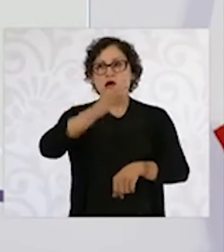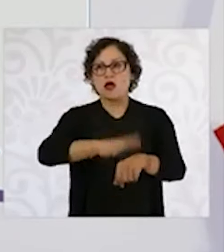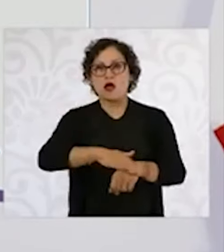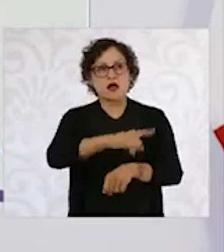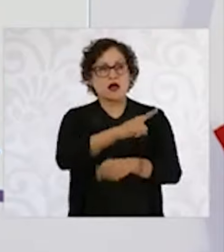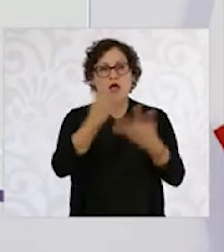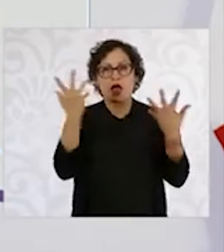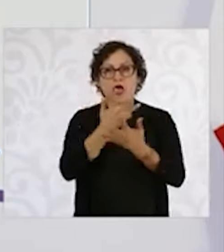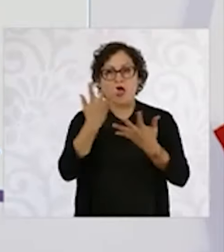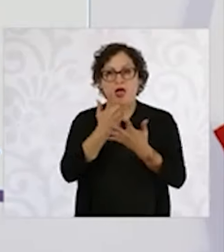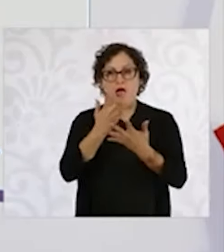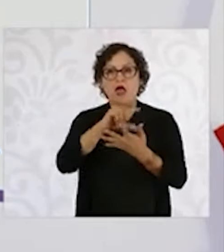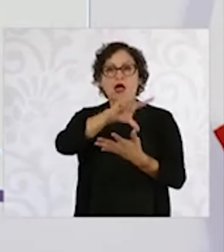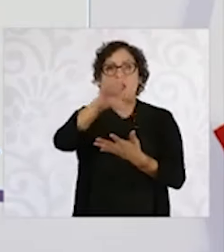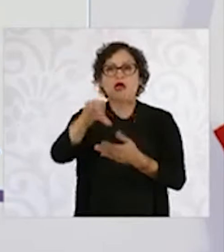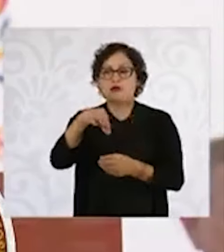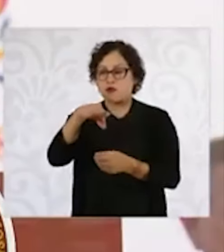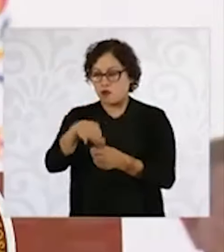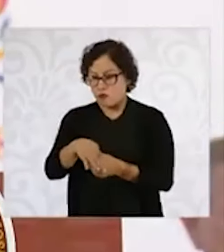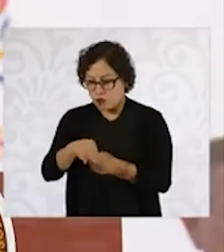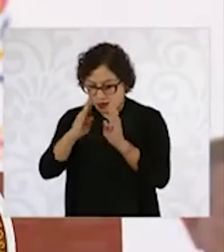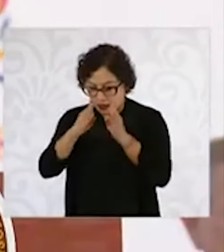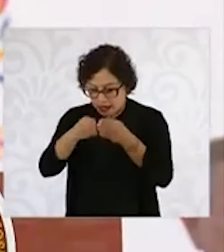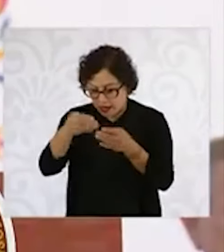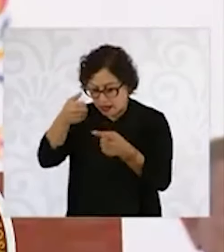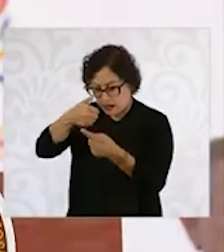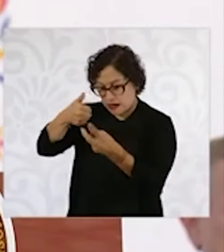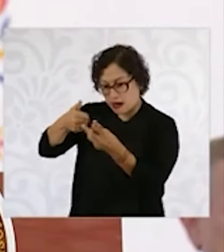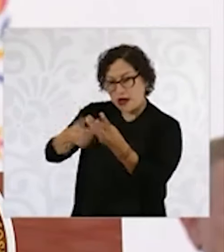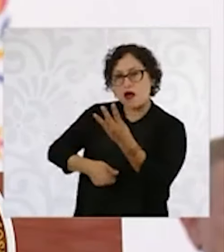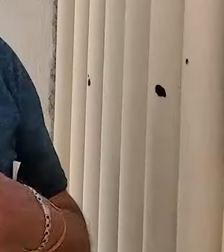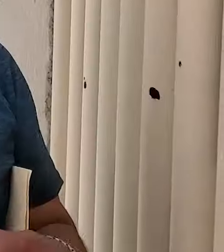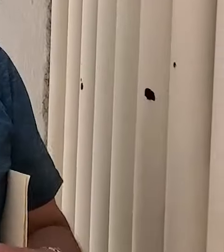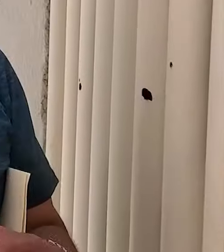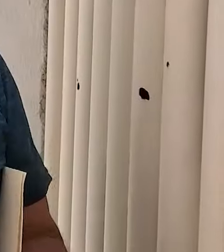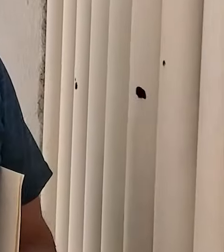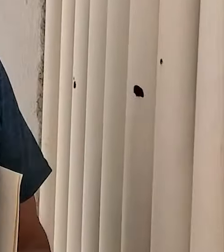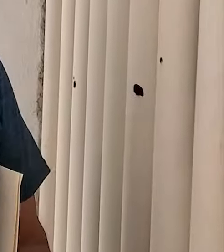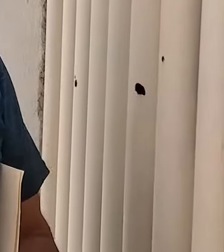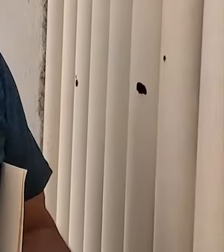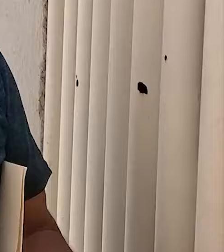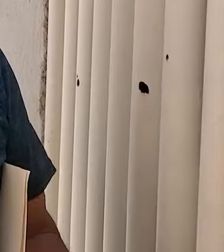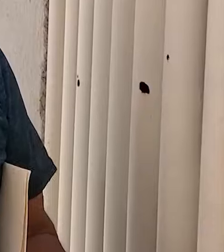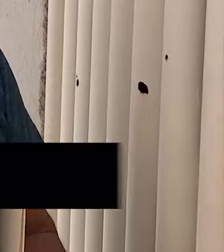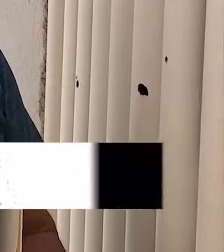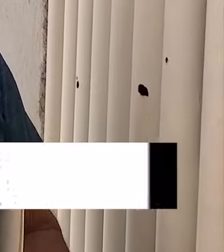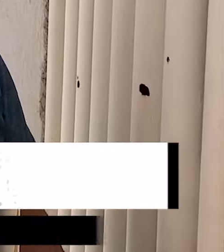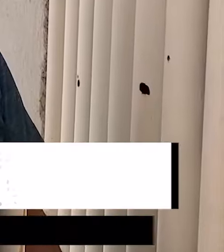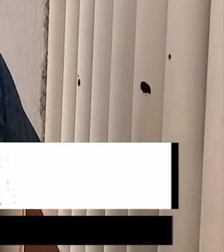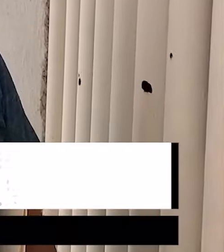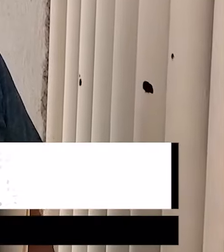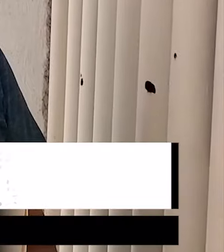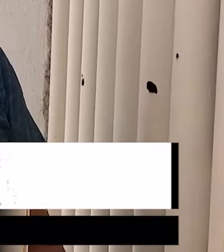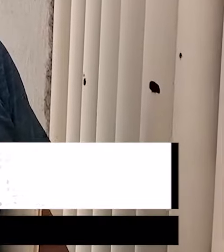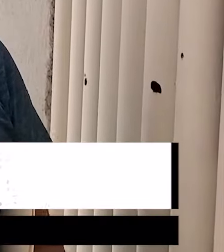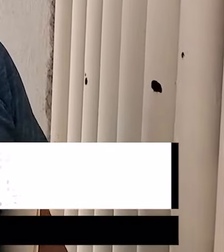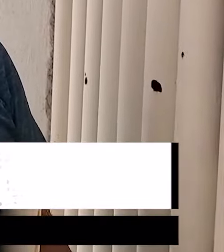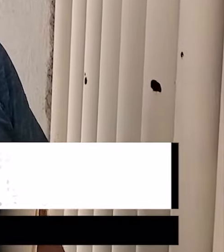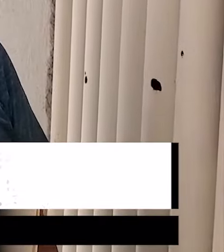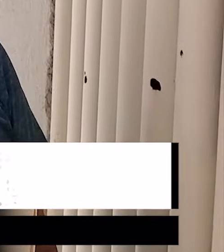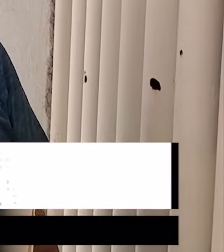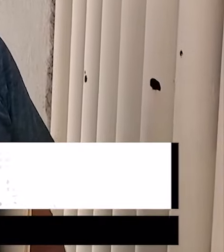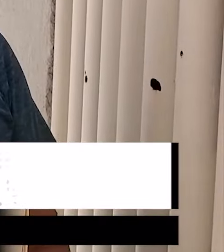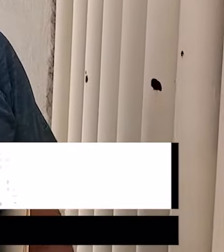presupuestos a Coahuila, deben de llegar etiquetados para evitar que se destinen a otras cosas. Él tenía un 5 para Coahuila, y si lo va a soltar, que todo